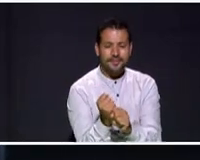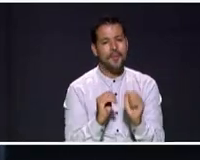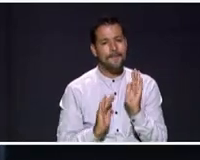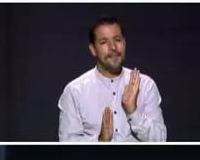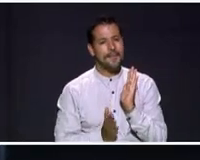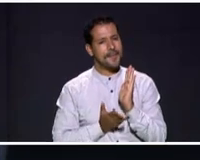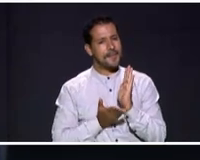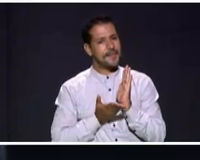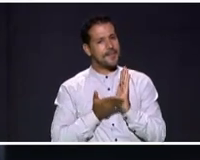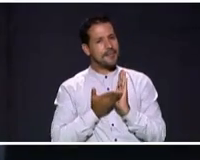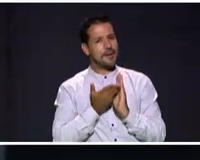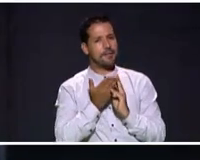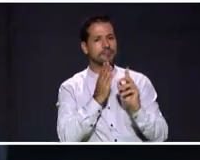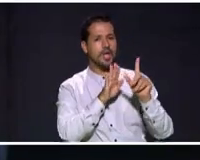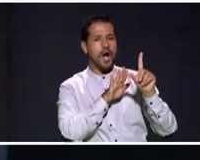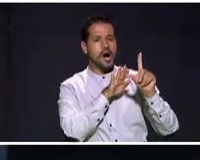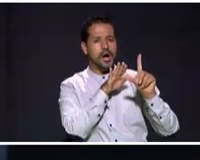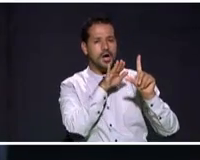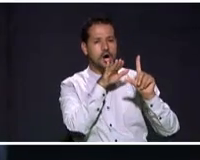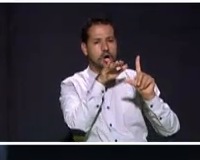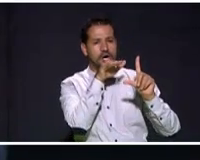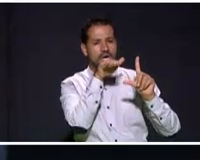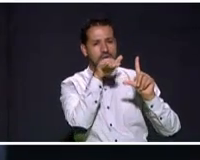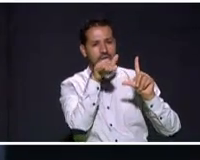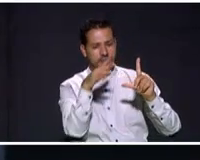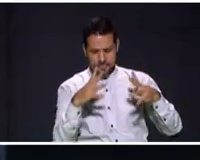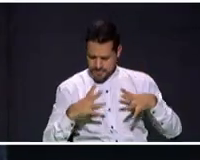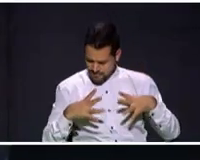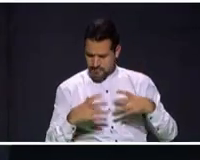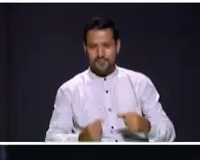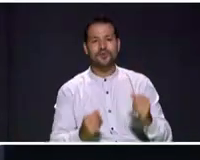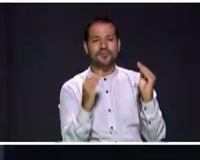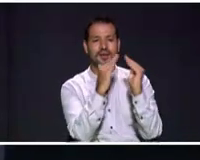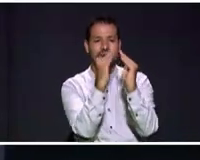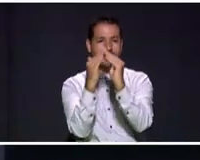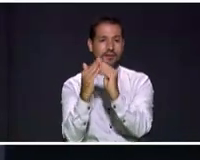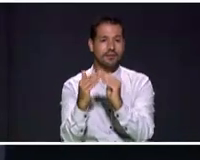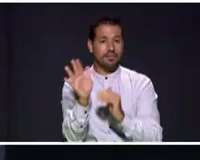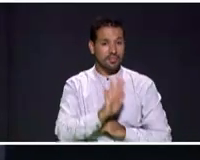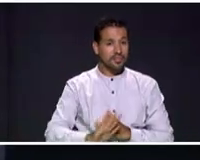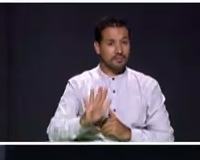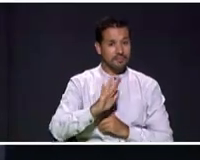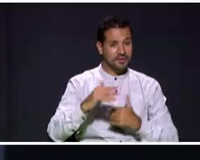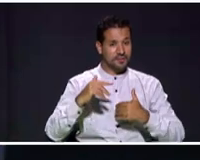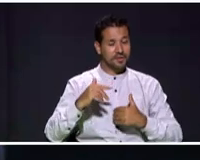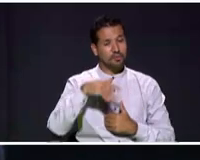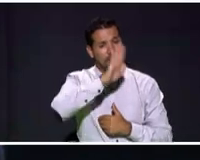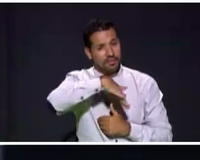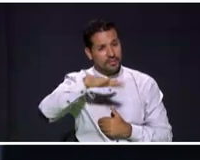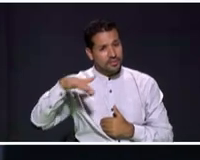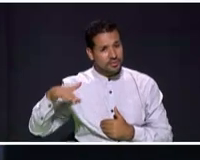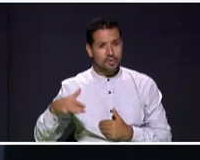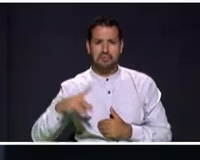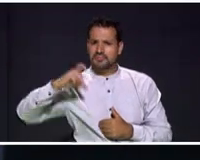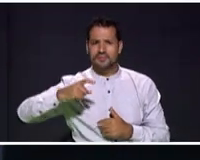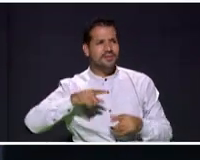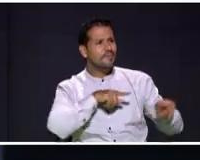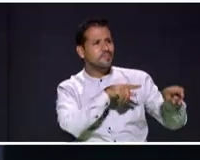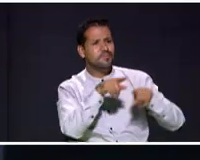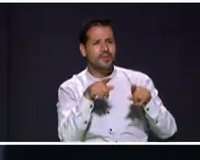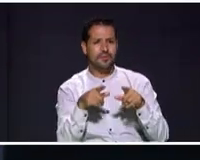ese déficit que hoy existe de vivienda propias departamento de antioquia buscando las distancias nacionales que sean necesarias y buscar que hayan más